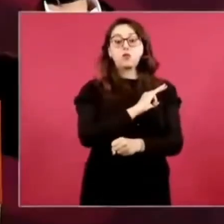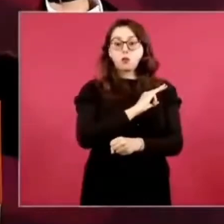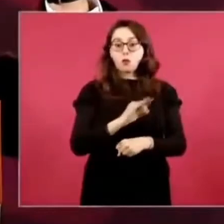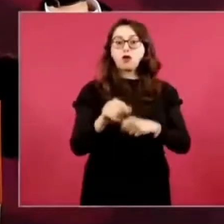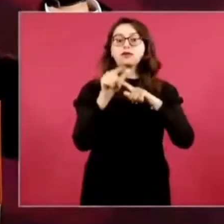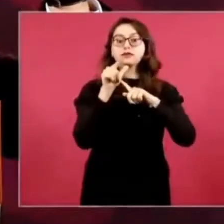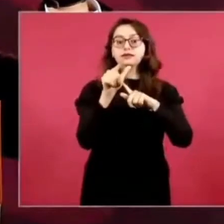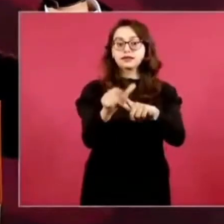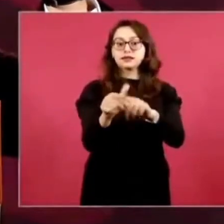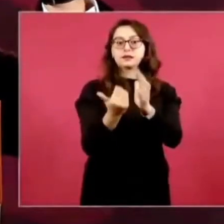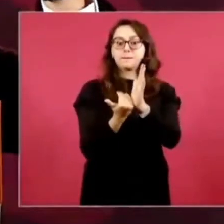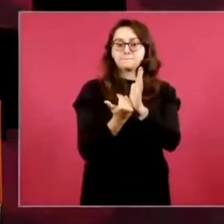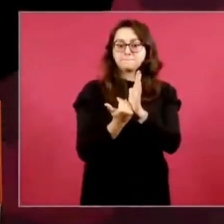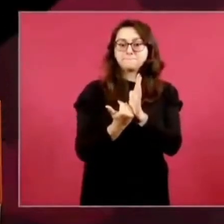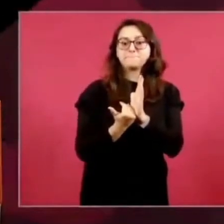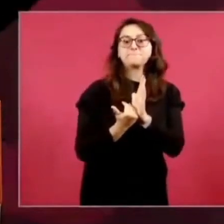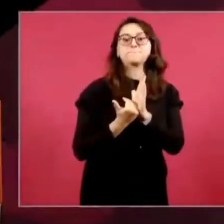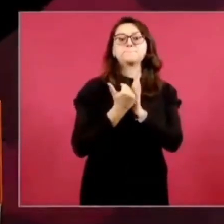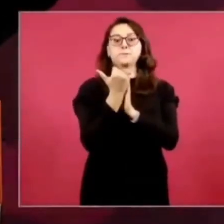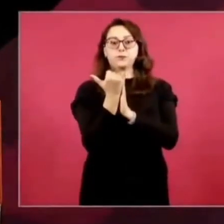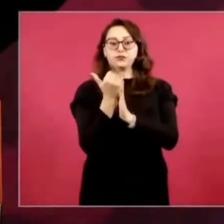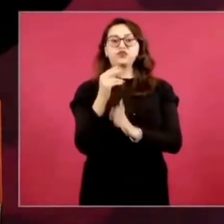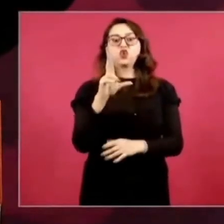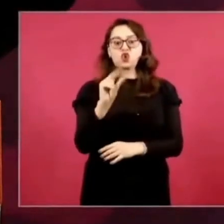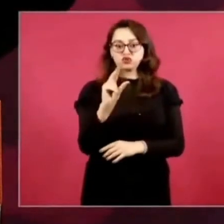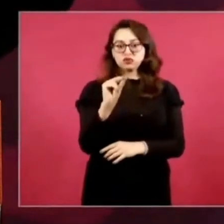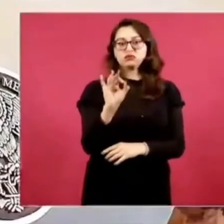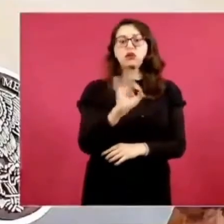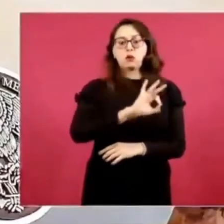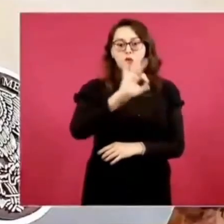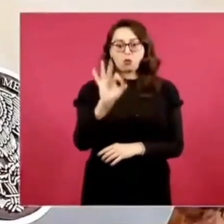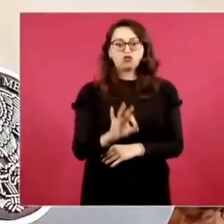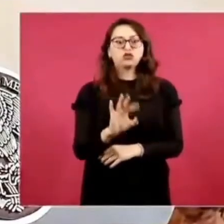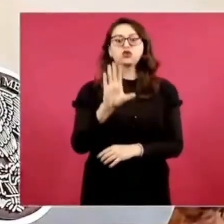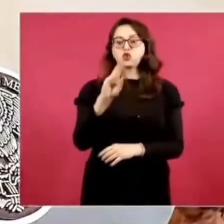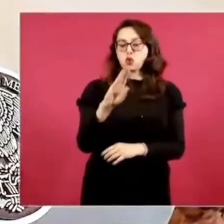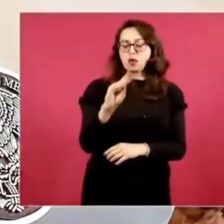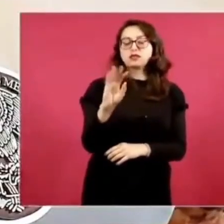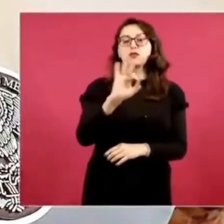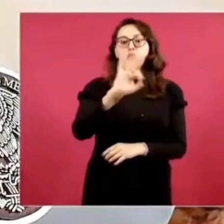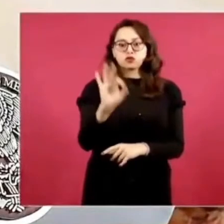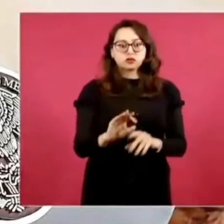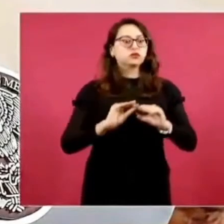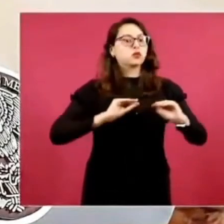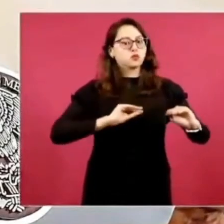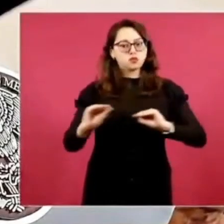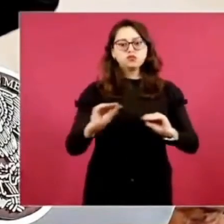65 hasta 80, 90.